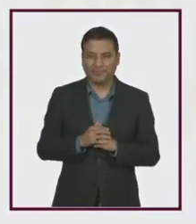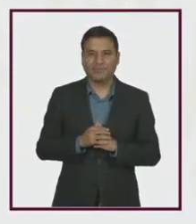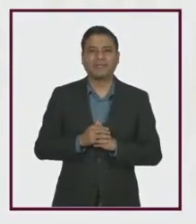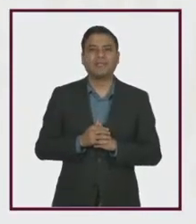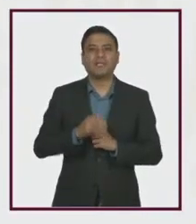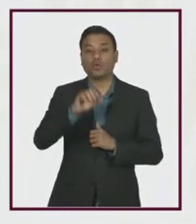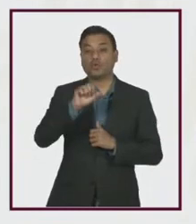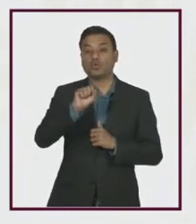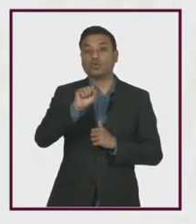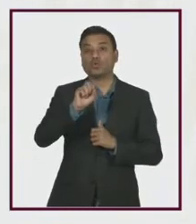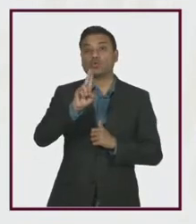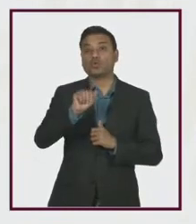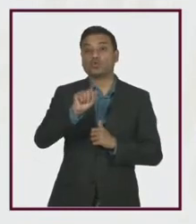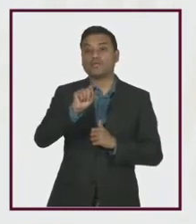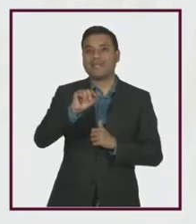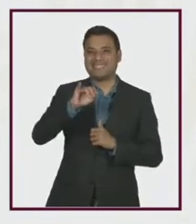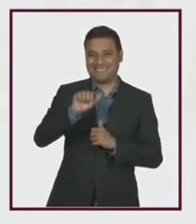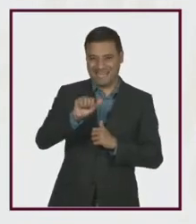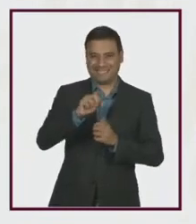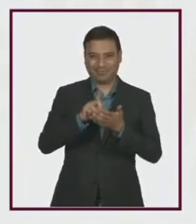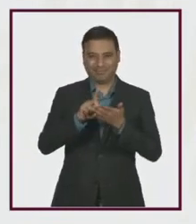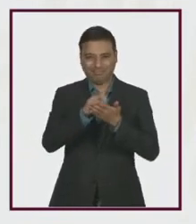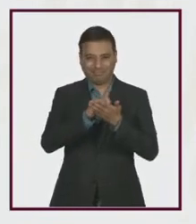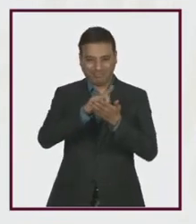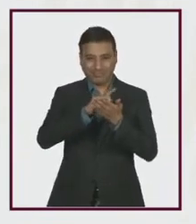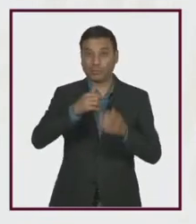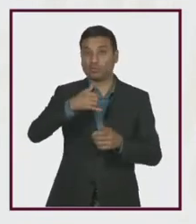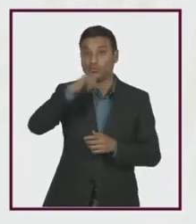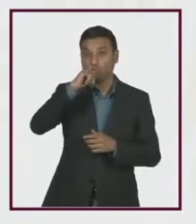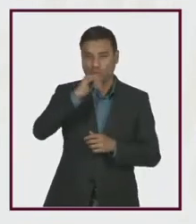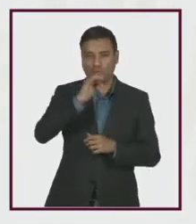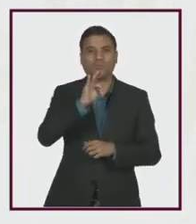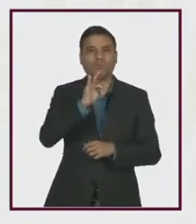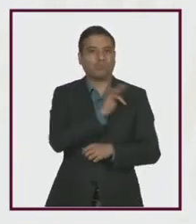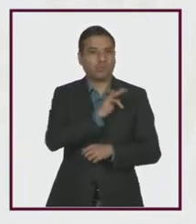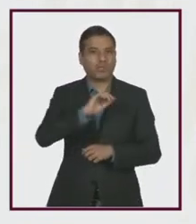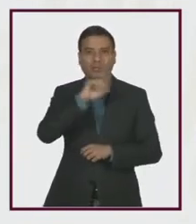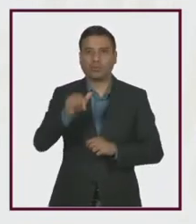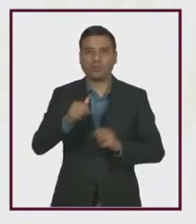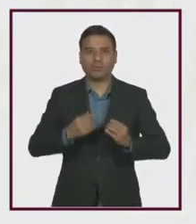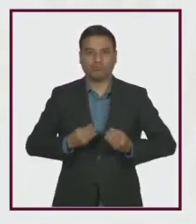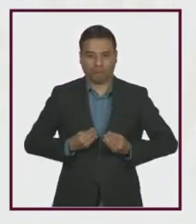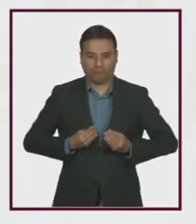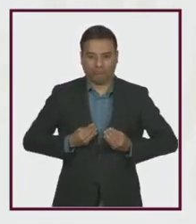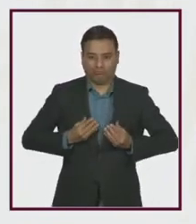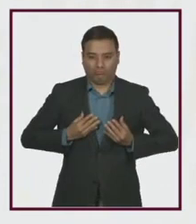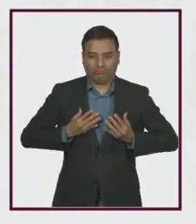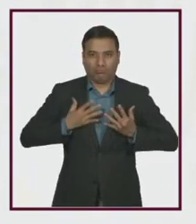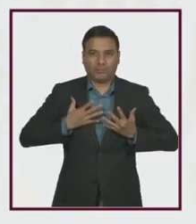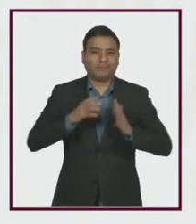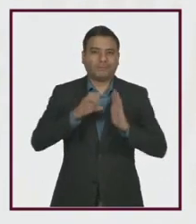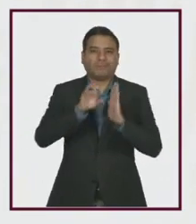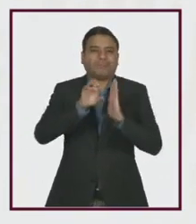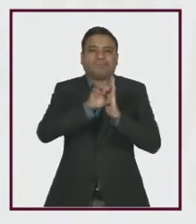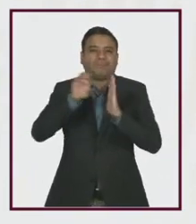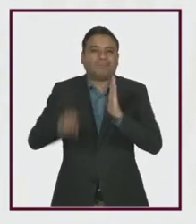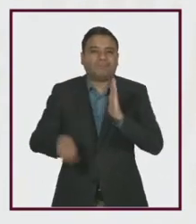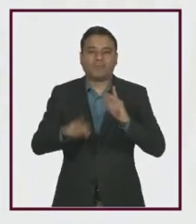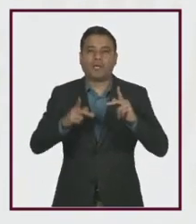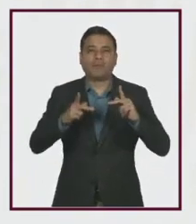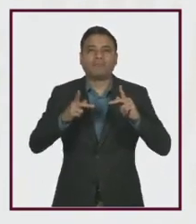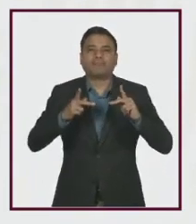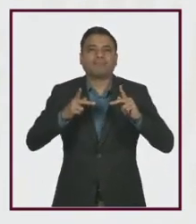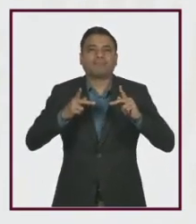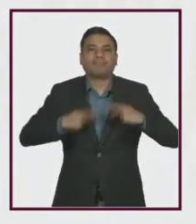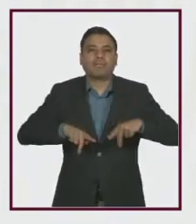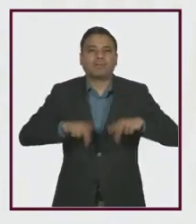tener ciertos efectos y el individuo por cuestiones biológicas, la biología de que tenemos nosotros, nuestro paquete con el